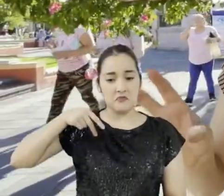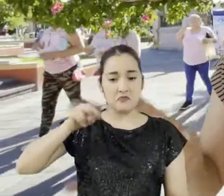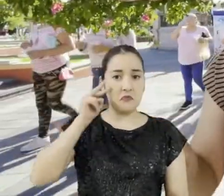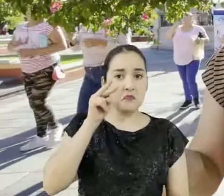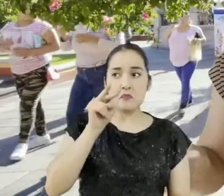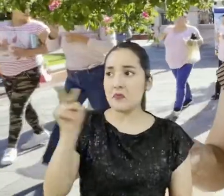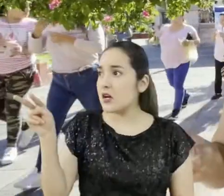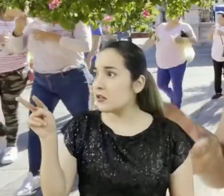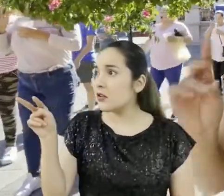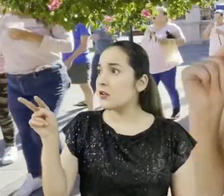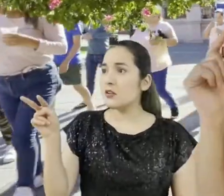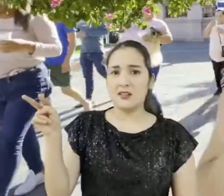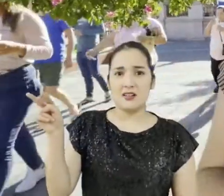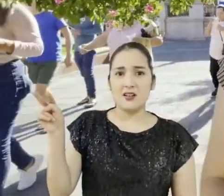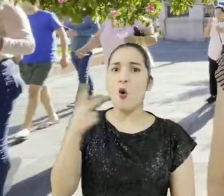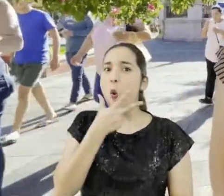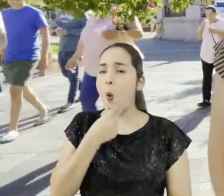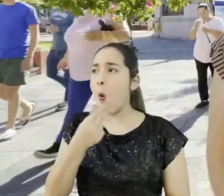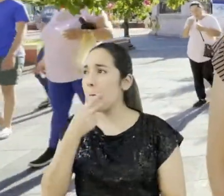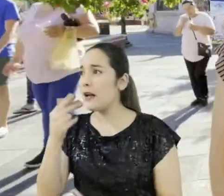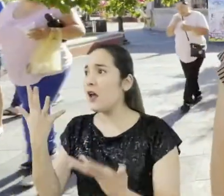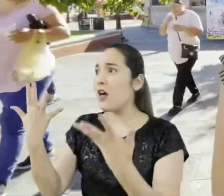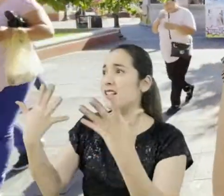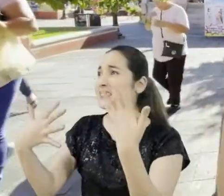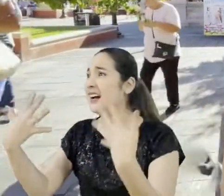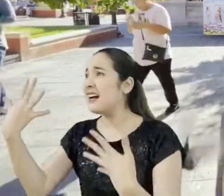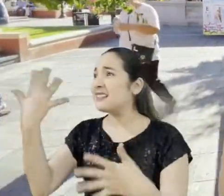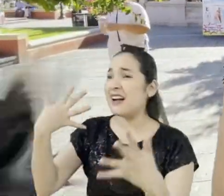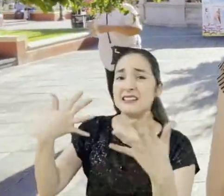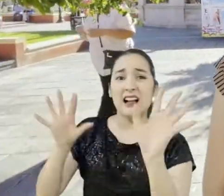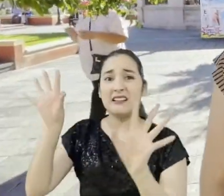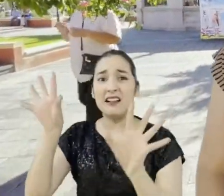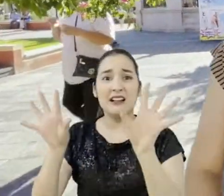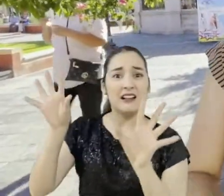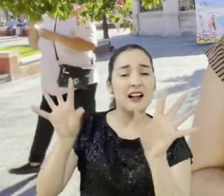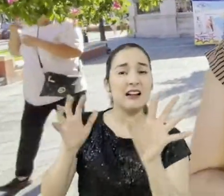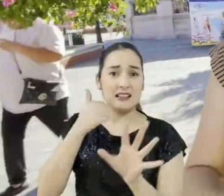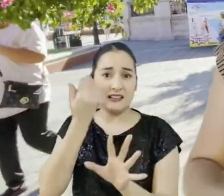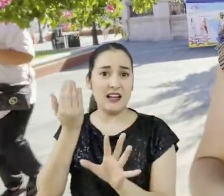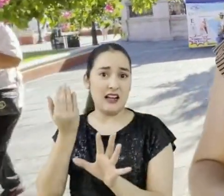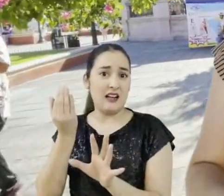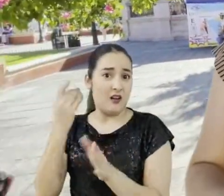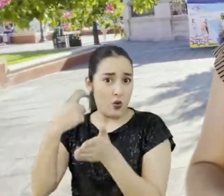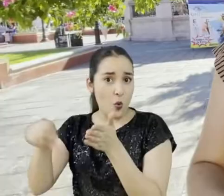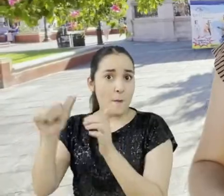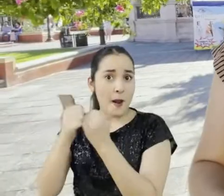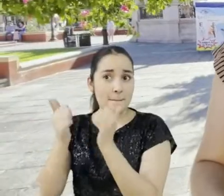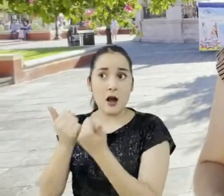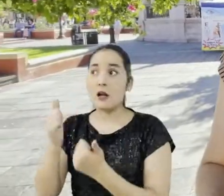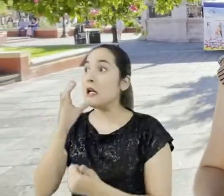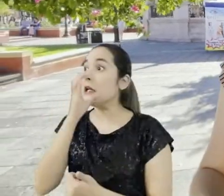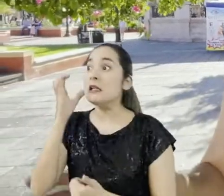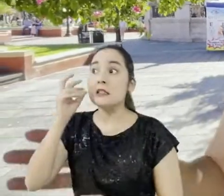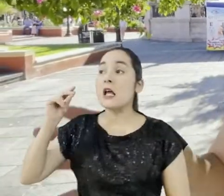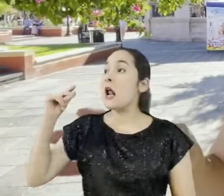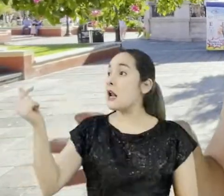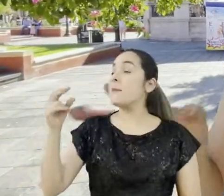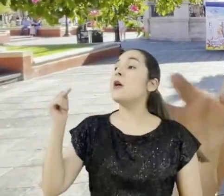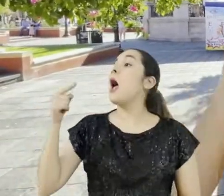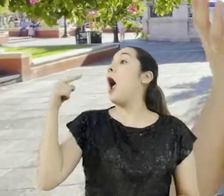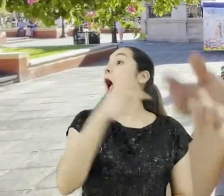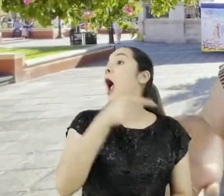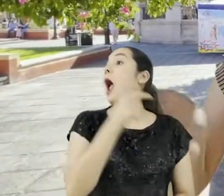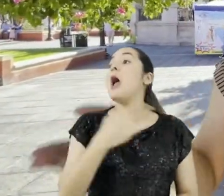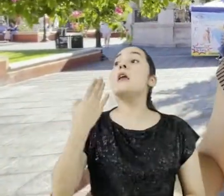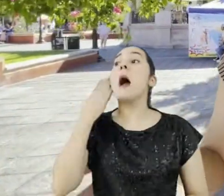repente Cristian dice, mi esposa sabe lengua de señas, ella les puede interpretar. Entonces yo me volteo y digo, ¿qué pasó? Y ya